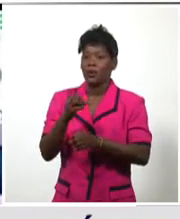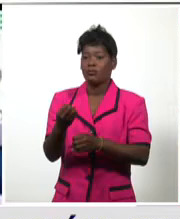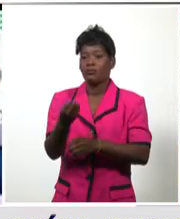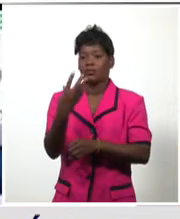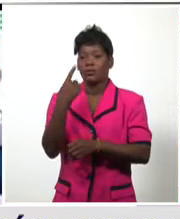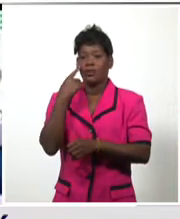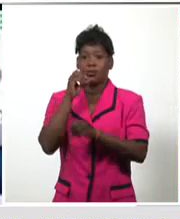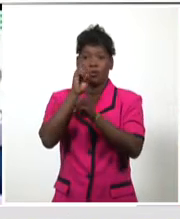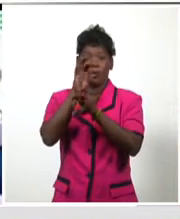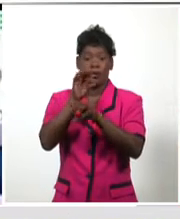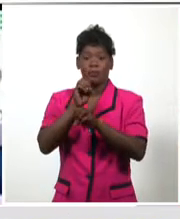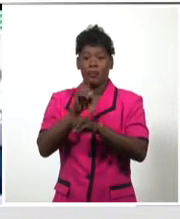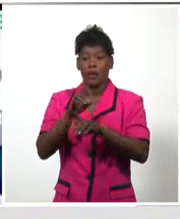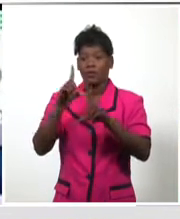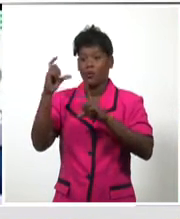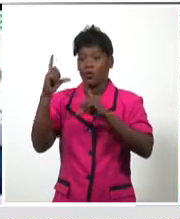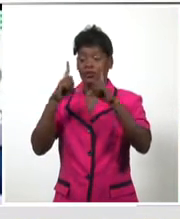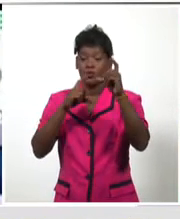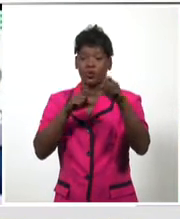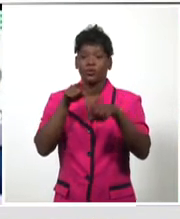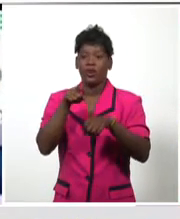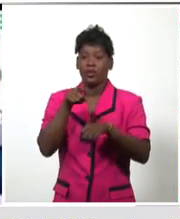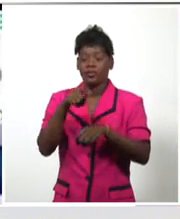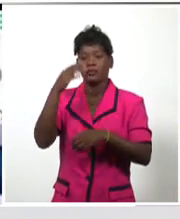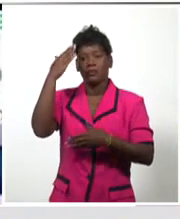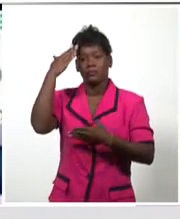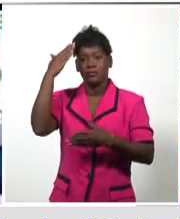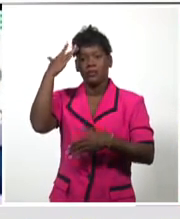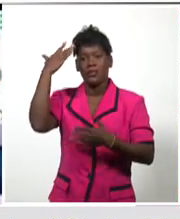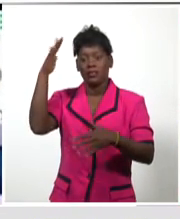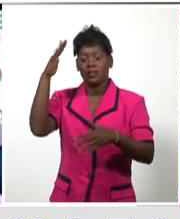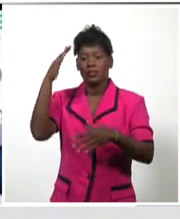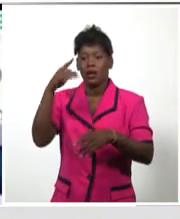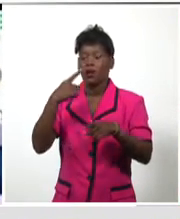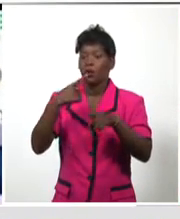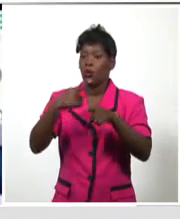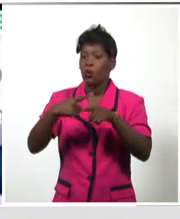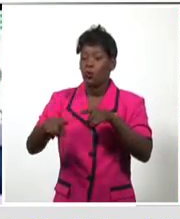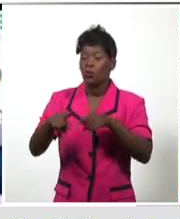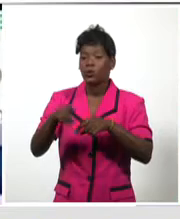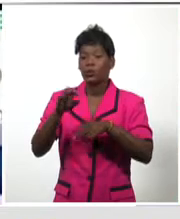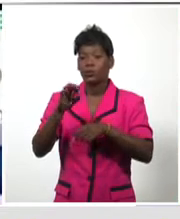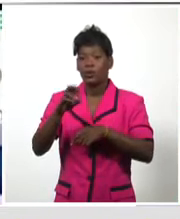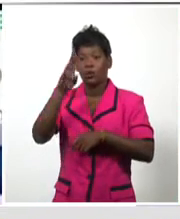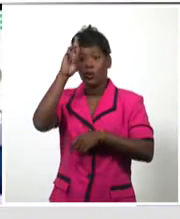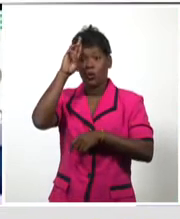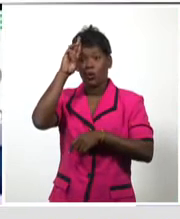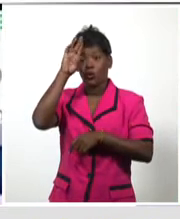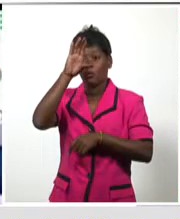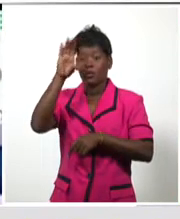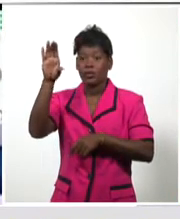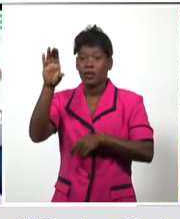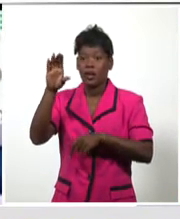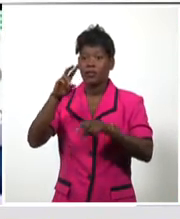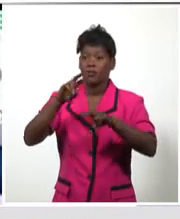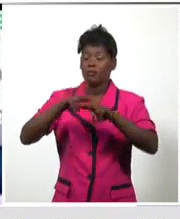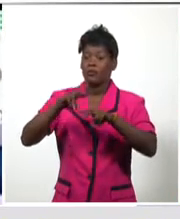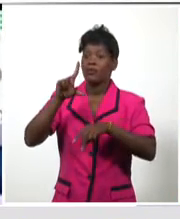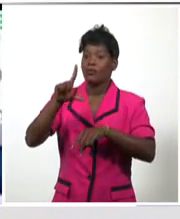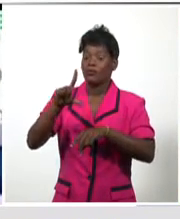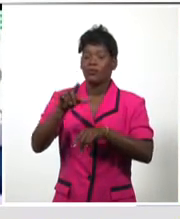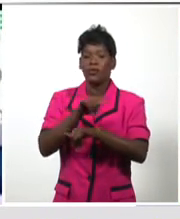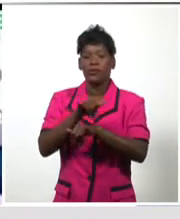aquí en esta transmisión. También desde el Hospital General Universitario Vladimir Ilich Lenin de la provincia de Holguín para expresar la unidad a